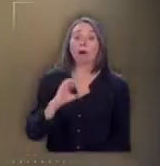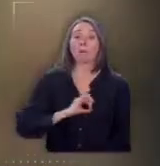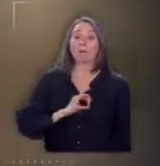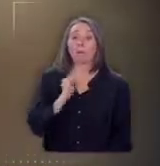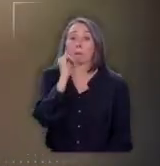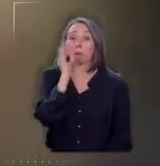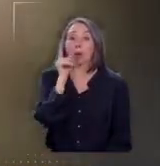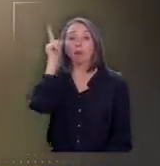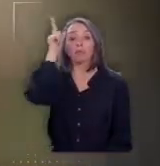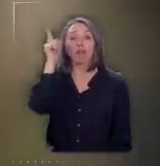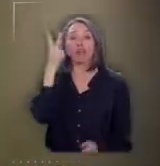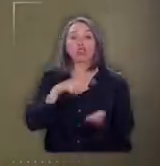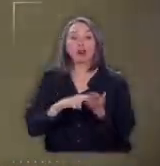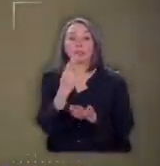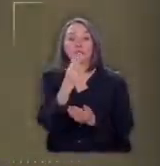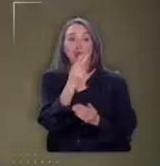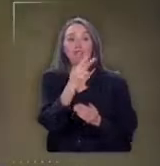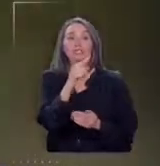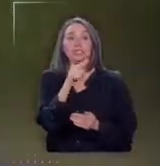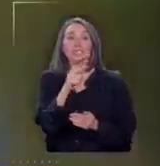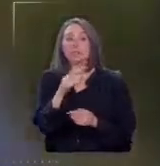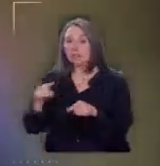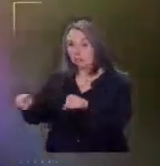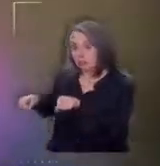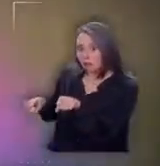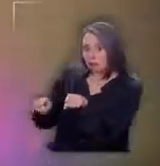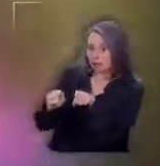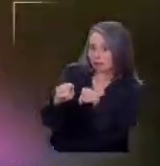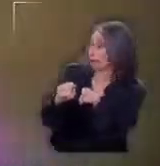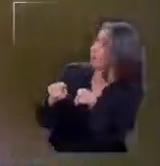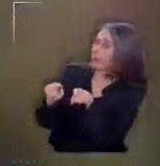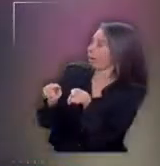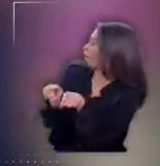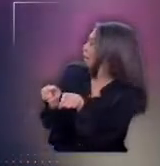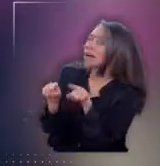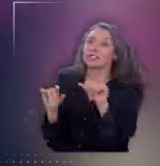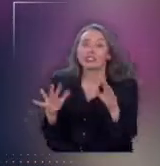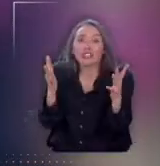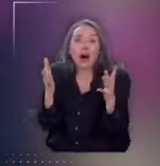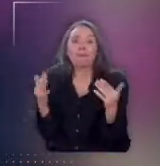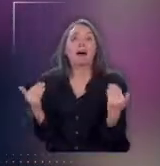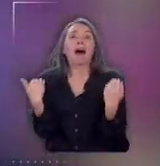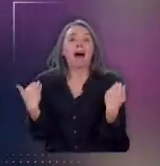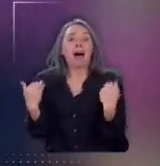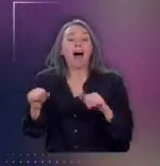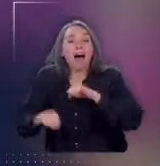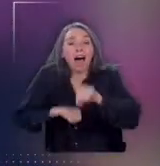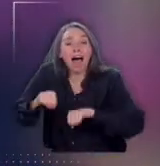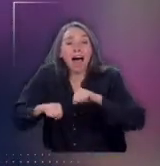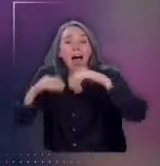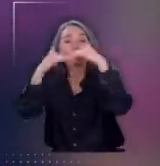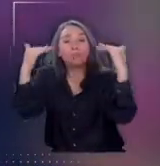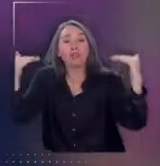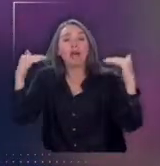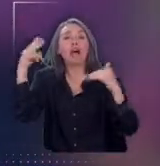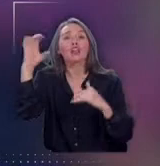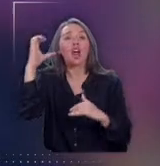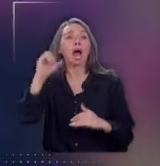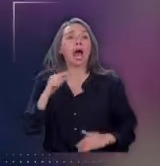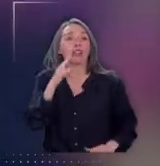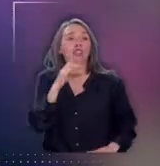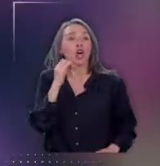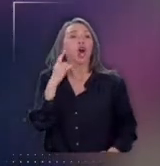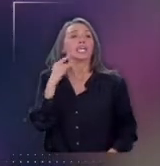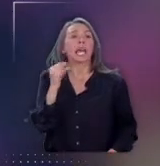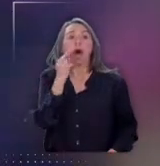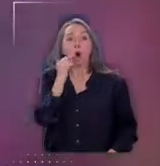plata en Londres 2012 que vivió este sorprendente momento entrenando en las montañas de Antioquia ahí de pronto un campesino